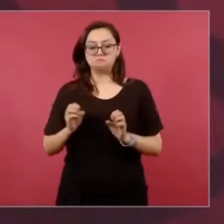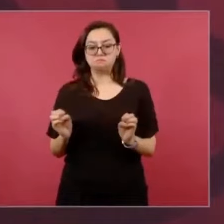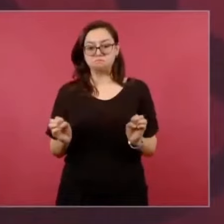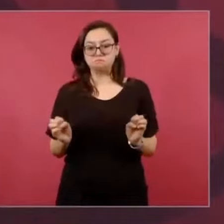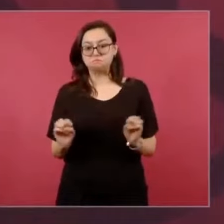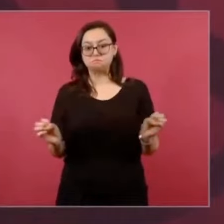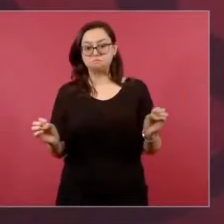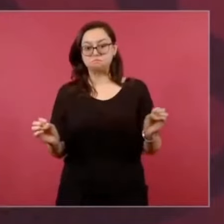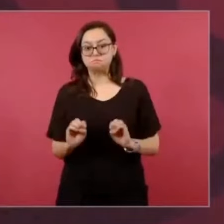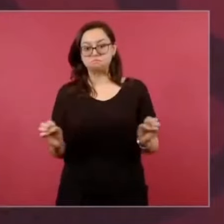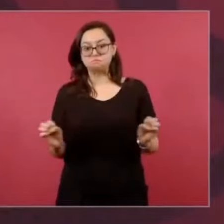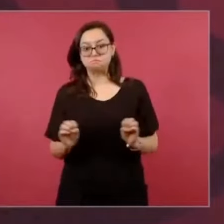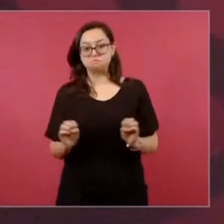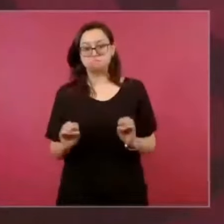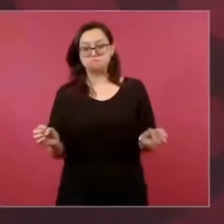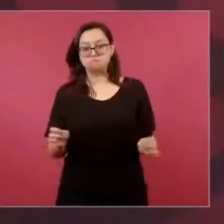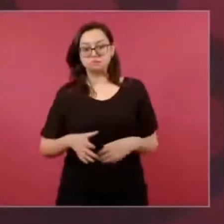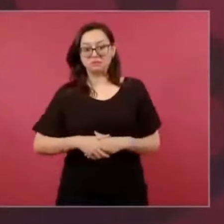Pero